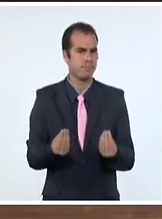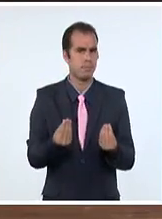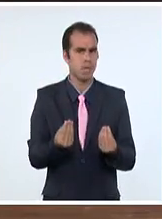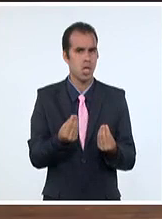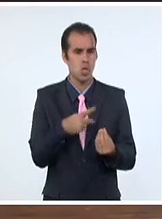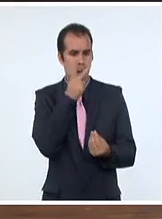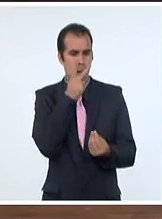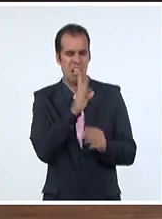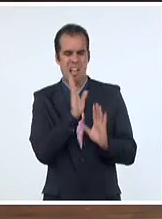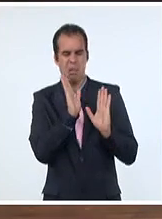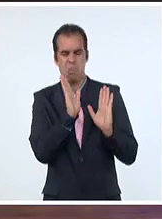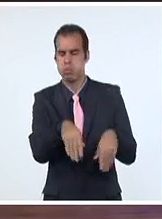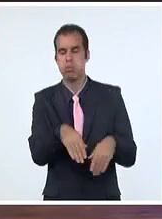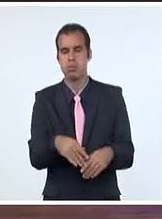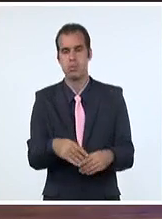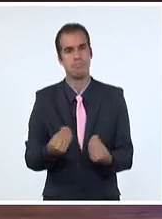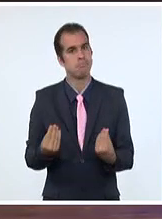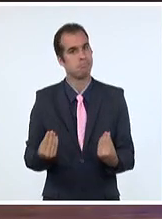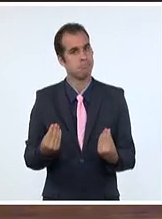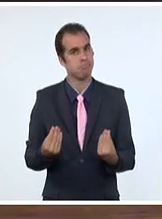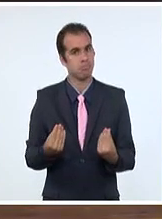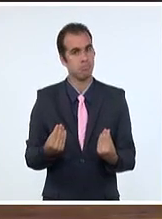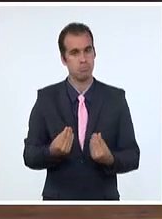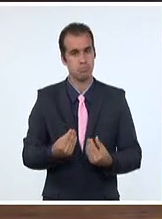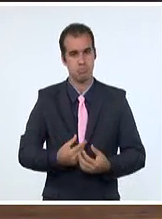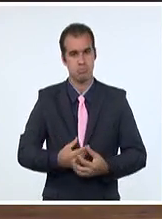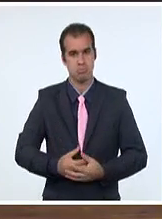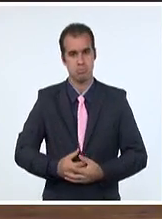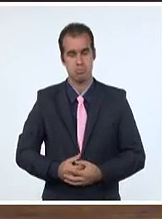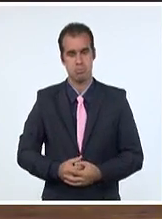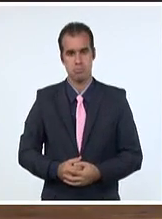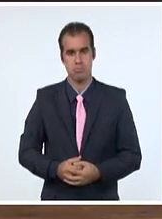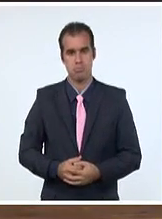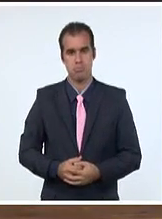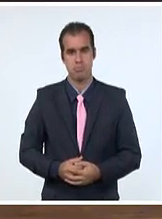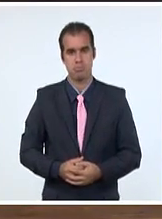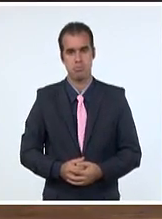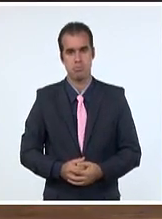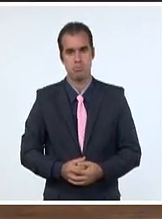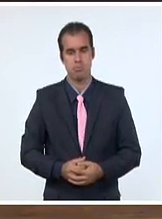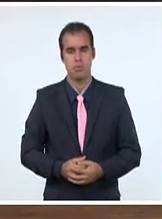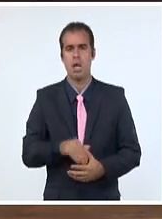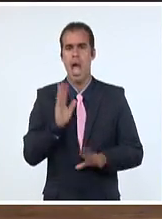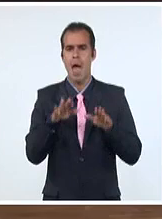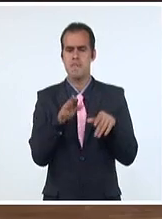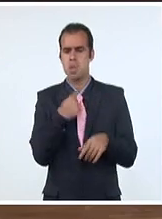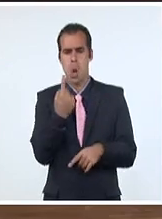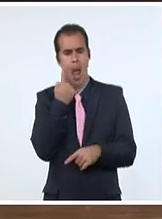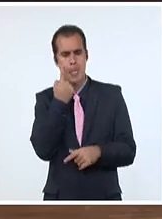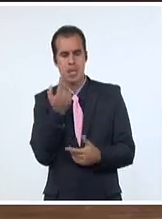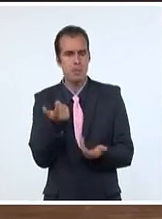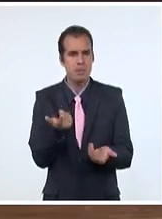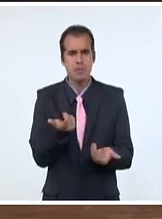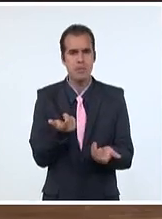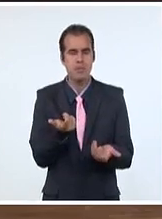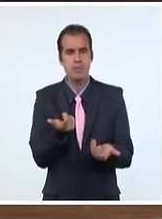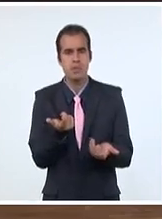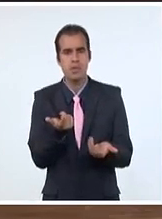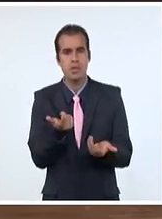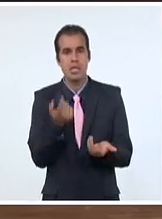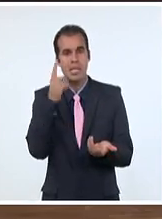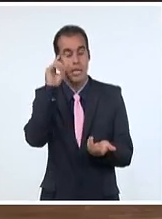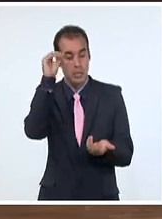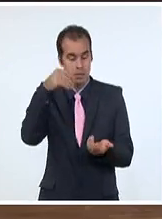le dábamos, lo poco que nosotros nos percatamos de la